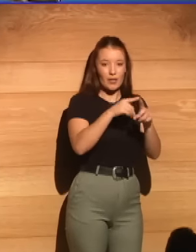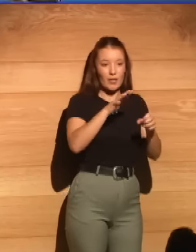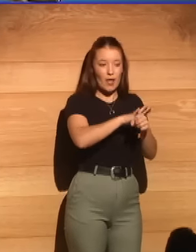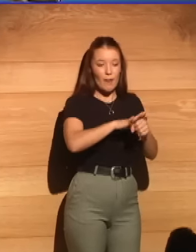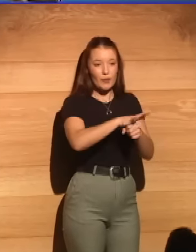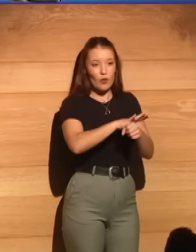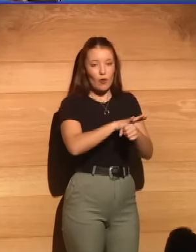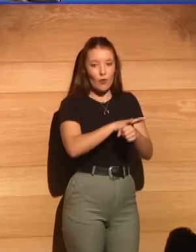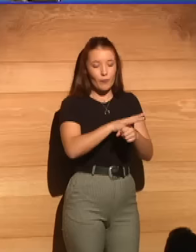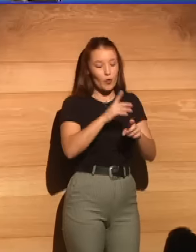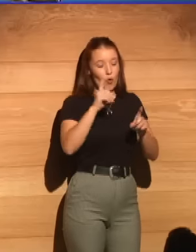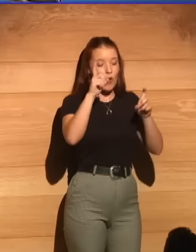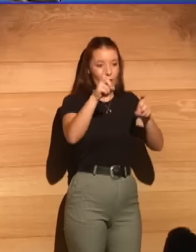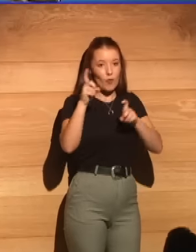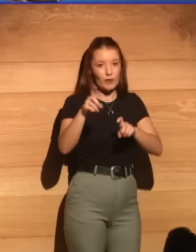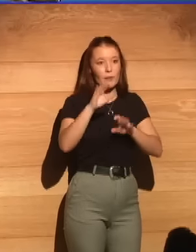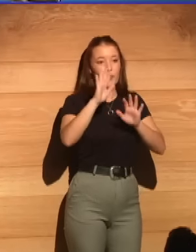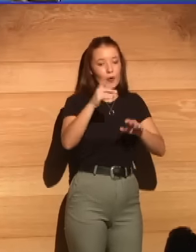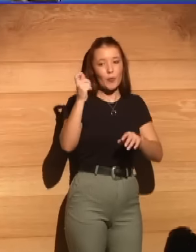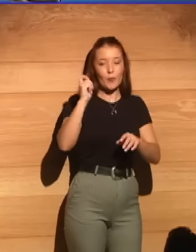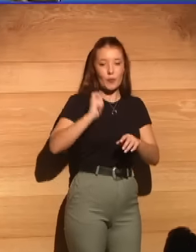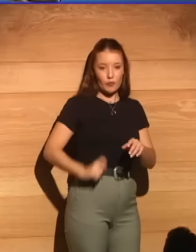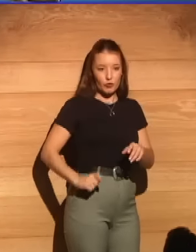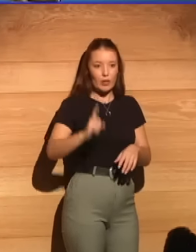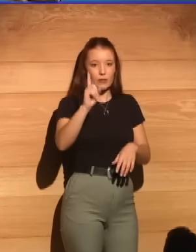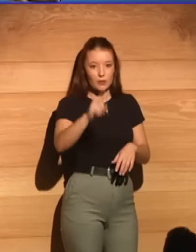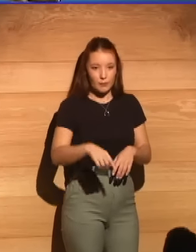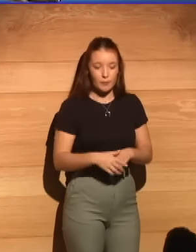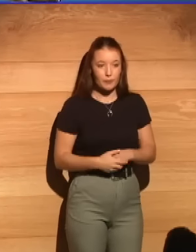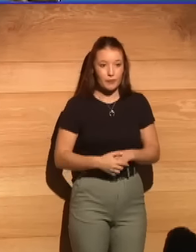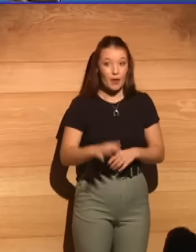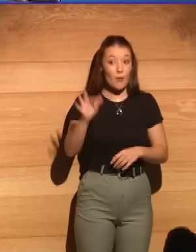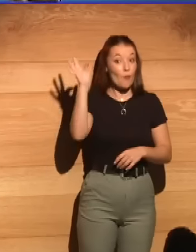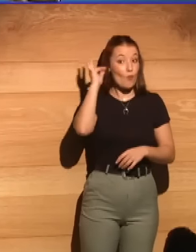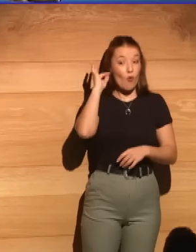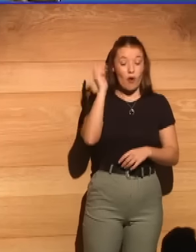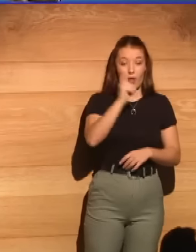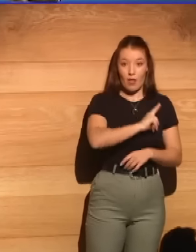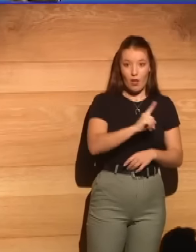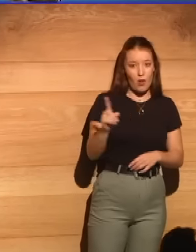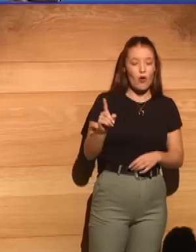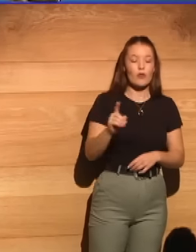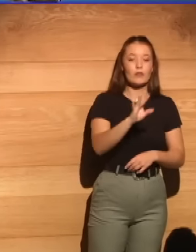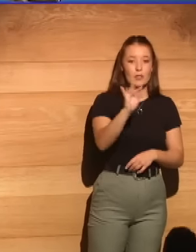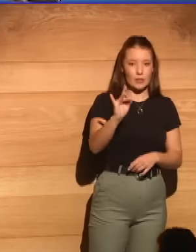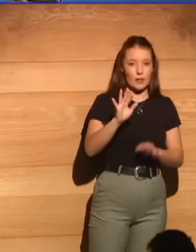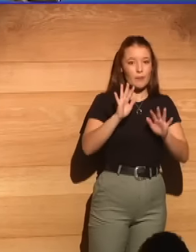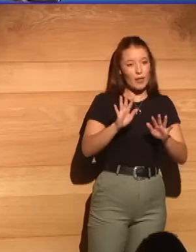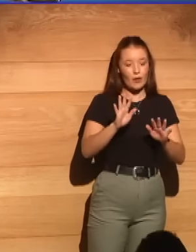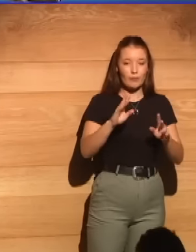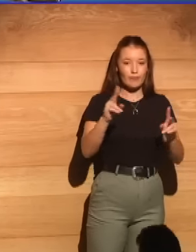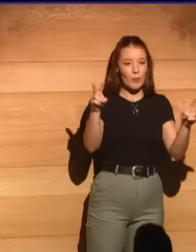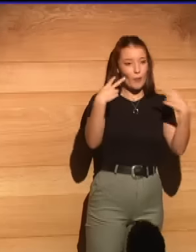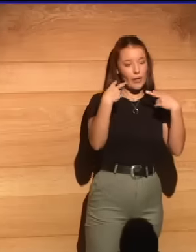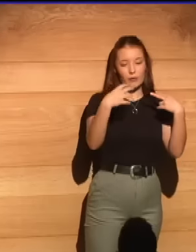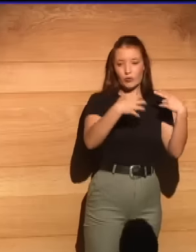ámbito profesional. Y ahí, como decía, no es tanto que las mujeres no existan, sí que no se ven. Un ejemplo en la